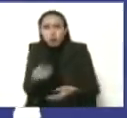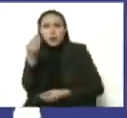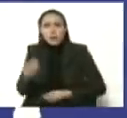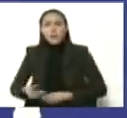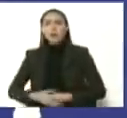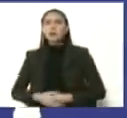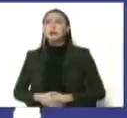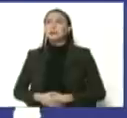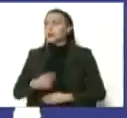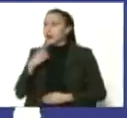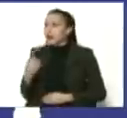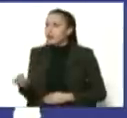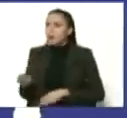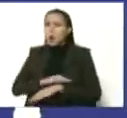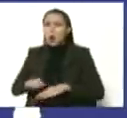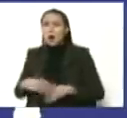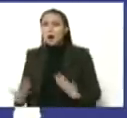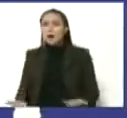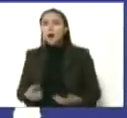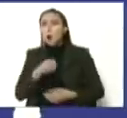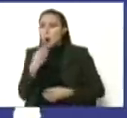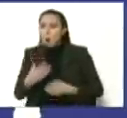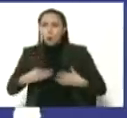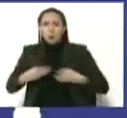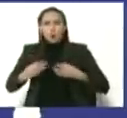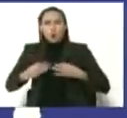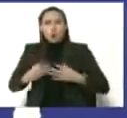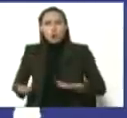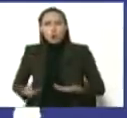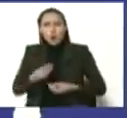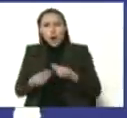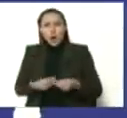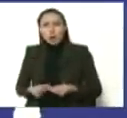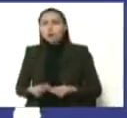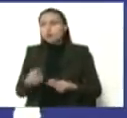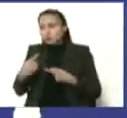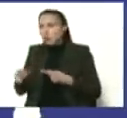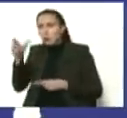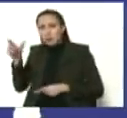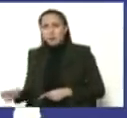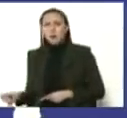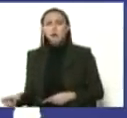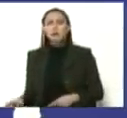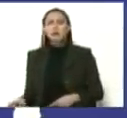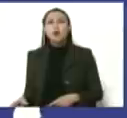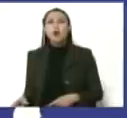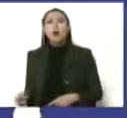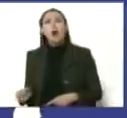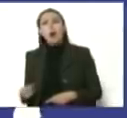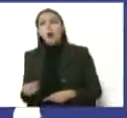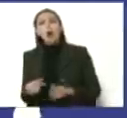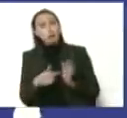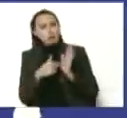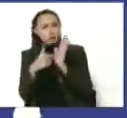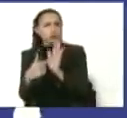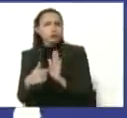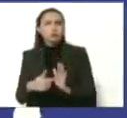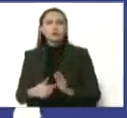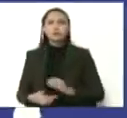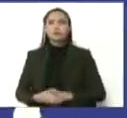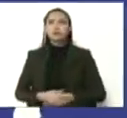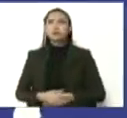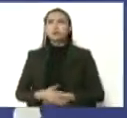Ernesto Villegas? Sí, he visto buenos diseños que ha hecho Omar Cruz, que se han venido difundiendo.